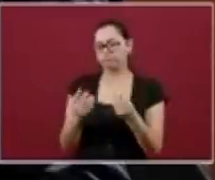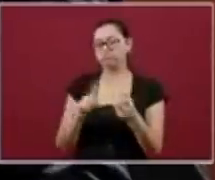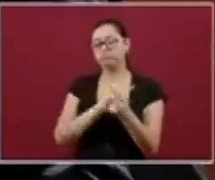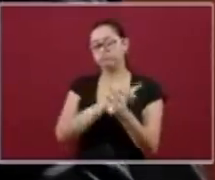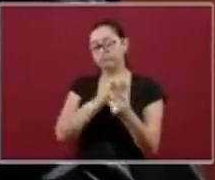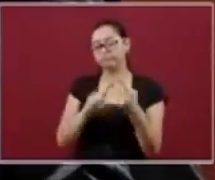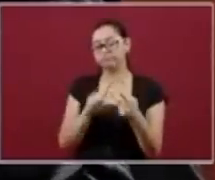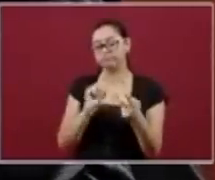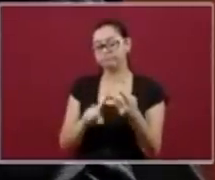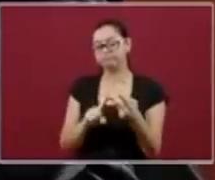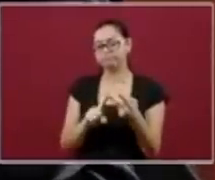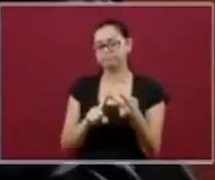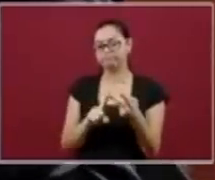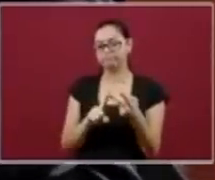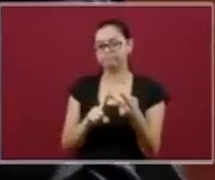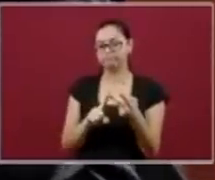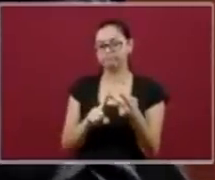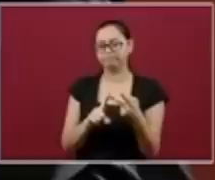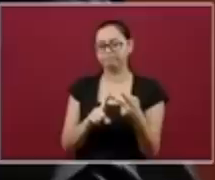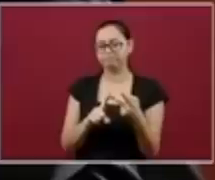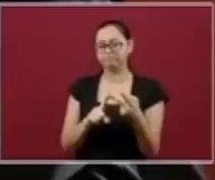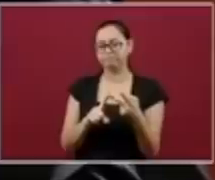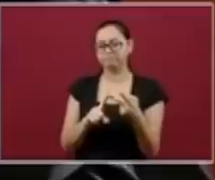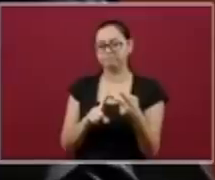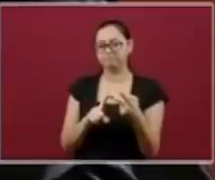los principales proyectos